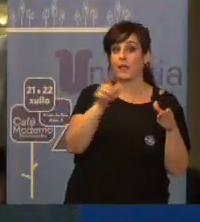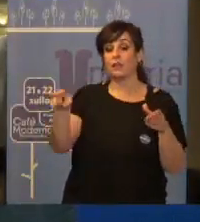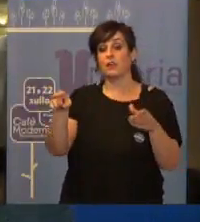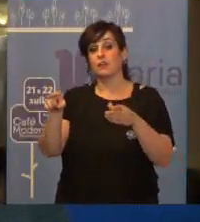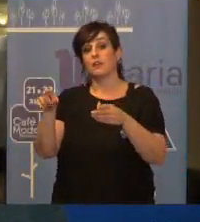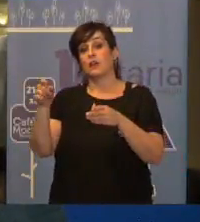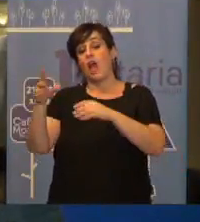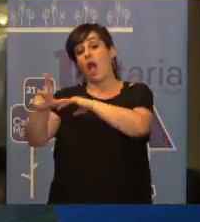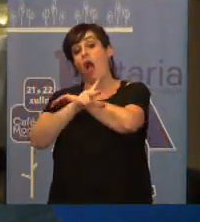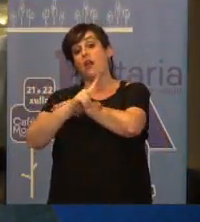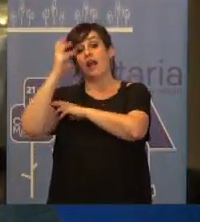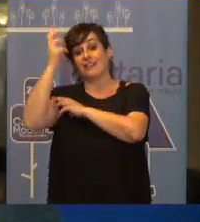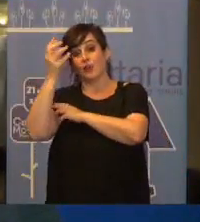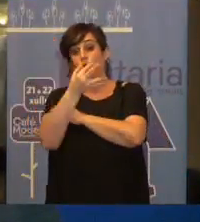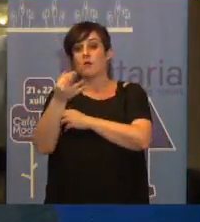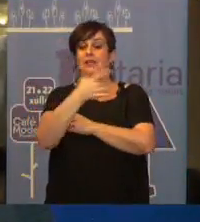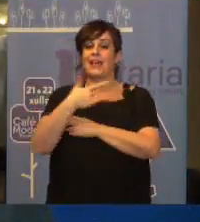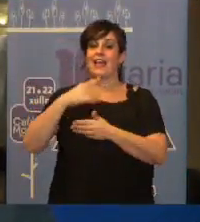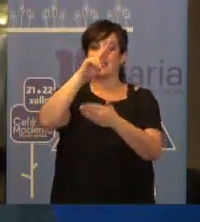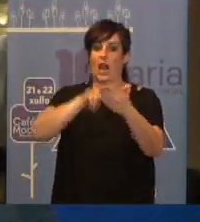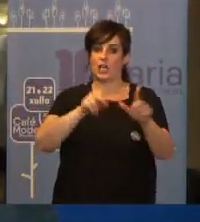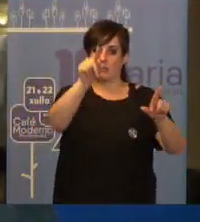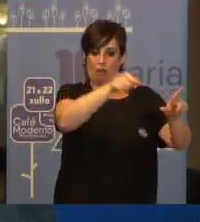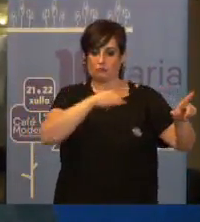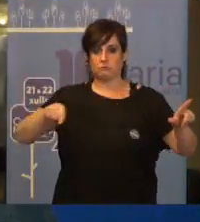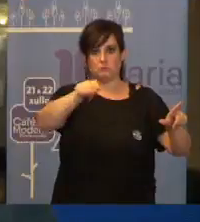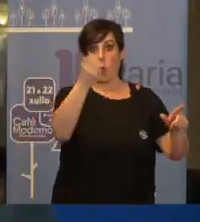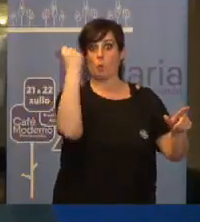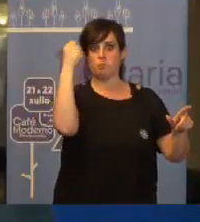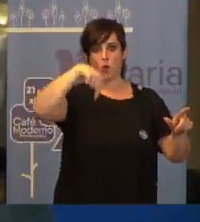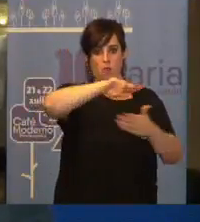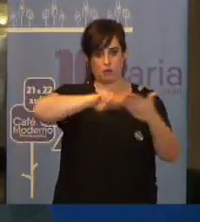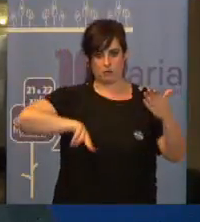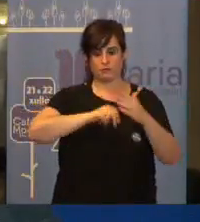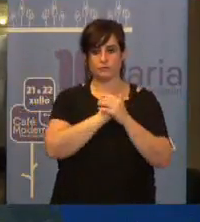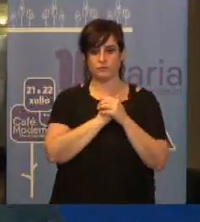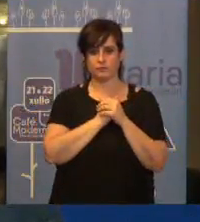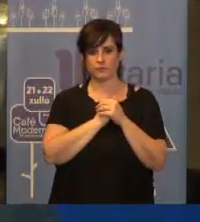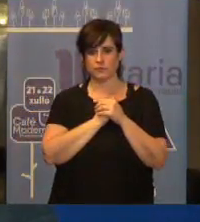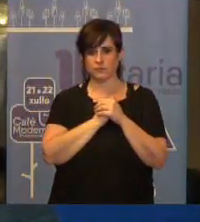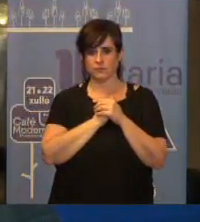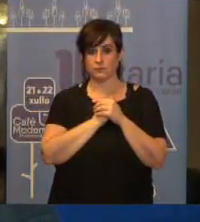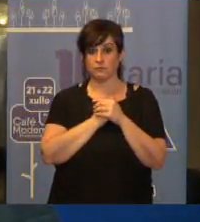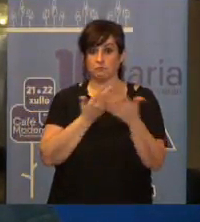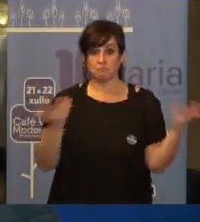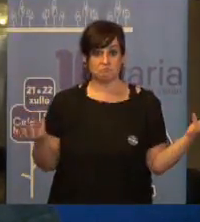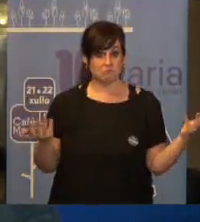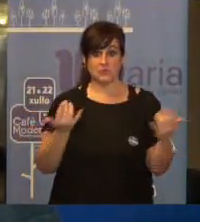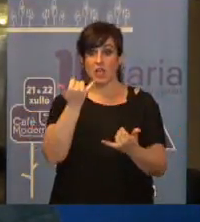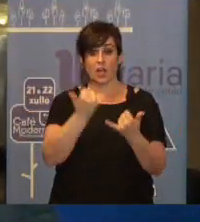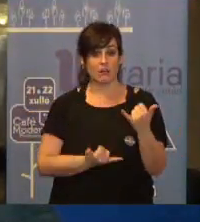momento e Caixa Galicia, non? E, bueno, Caixa Galicia estaba en todas as operacións,